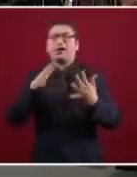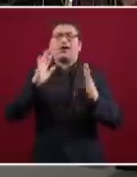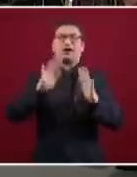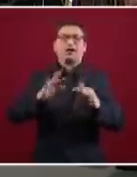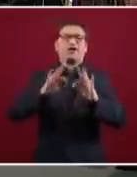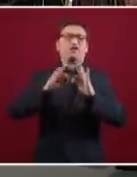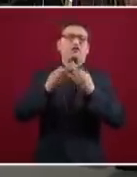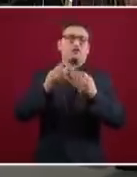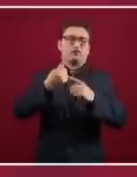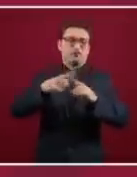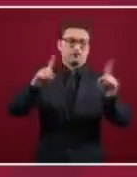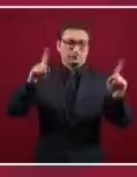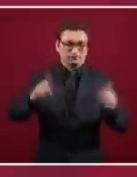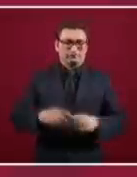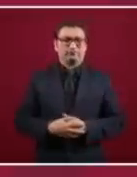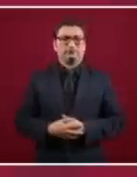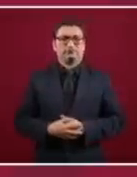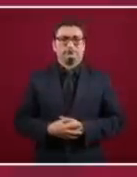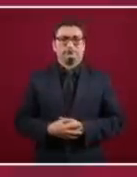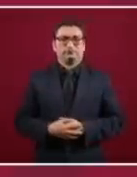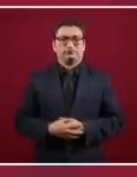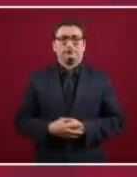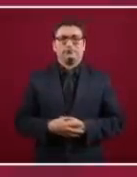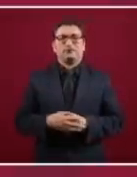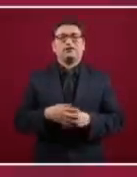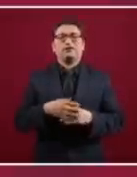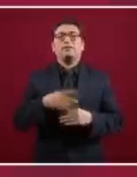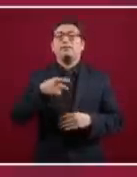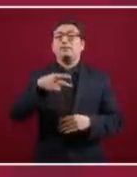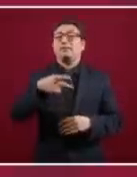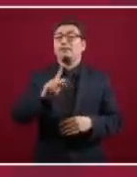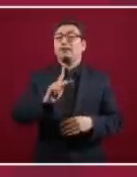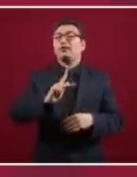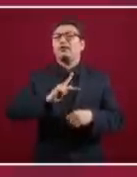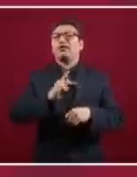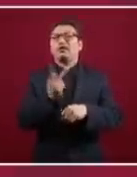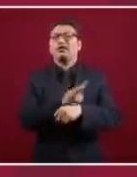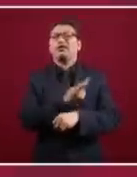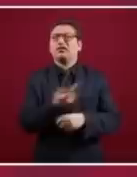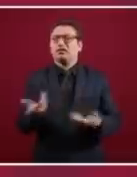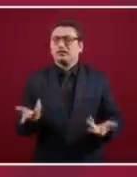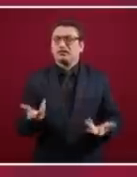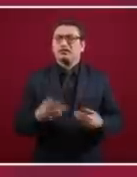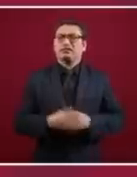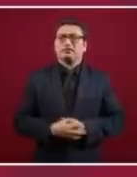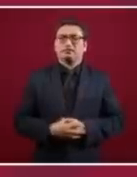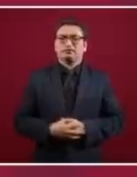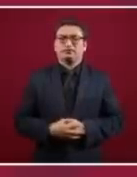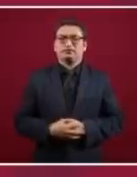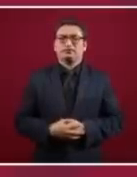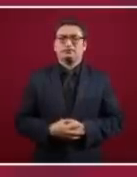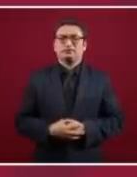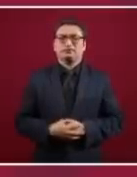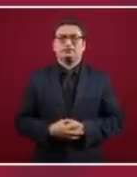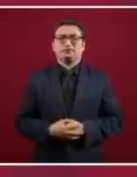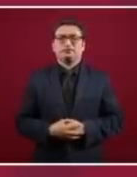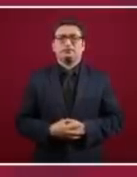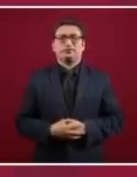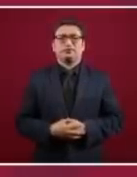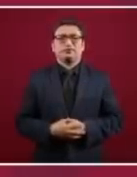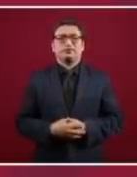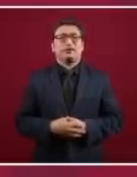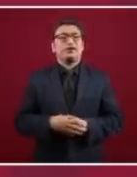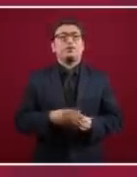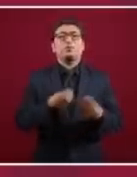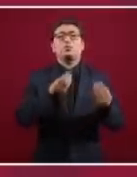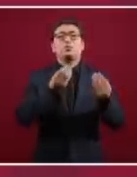manera lo que pasa es que por buscar la